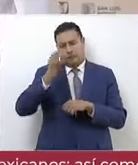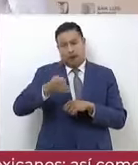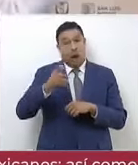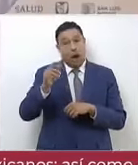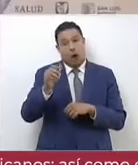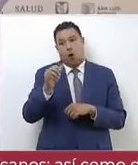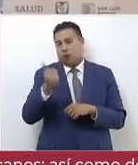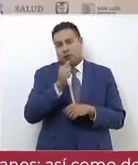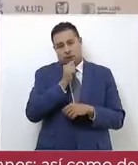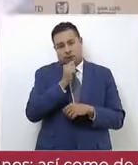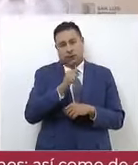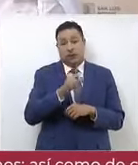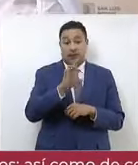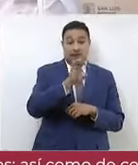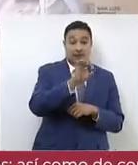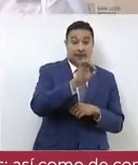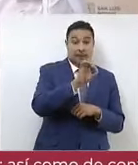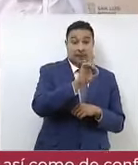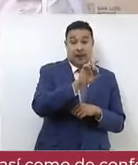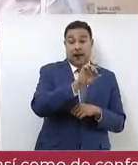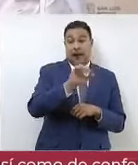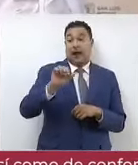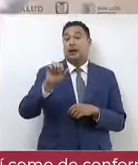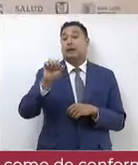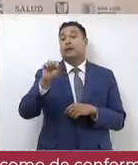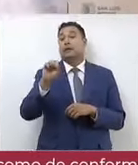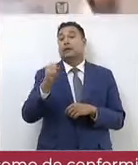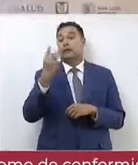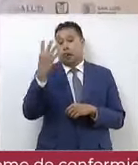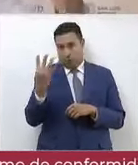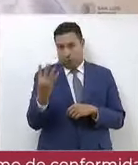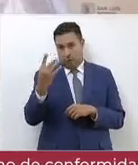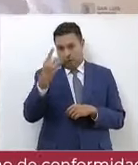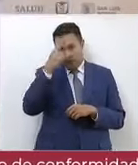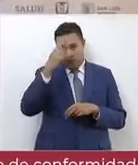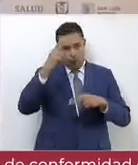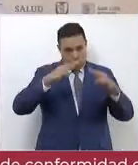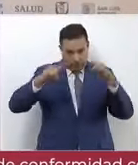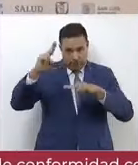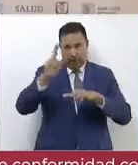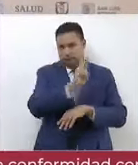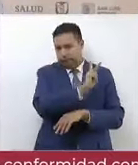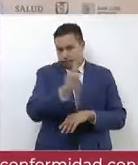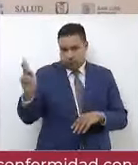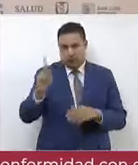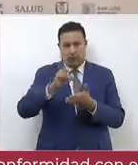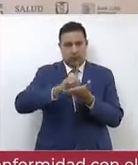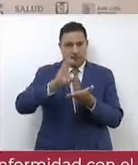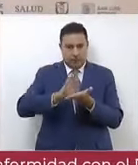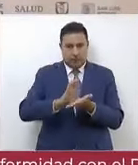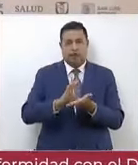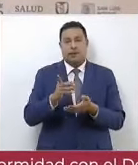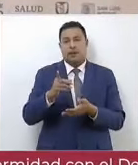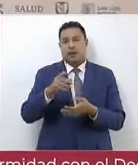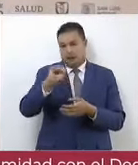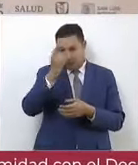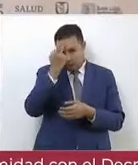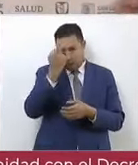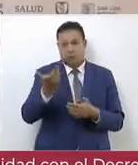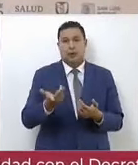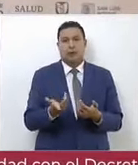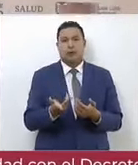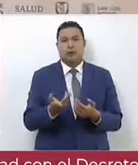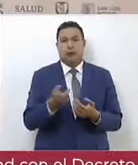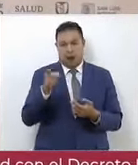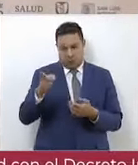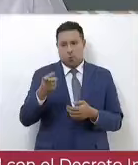ver, de 30 a 64, para que sea universal, para que sea para todos los discapacitados de San Luis Potosí,